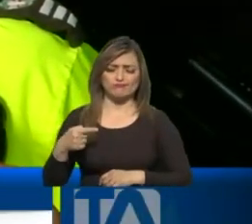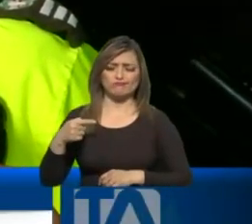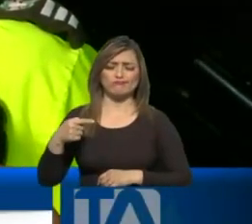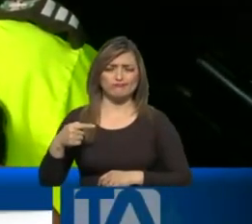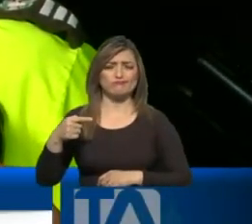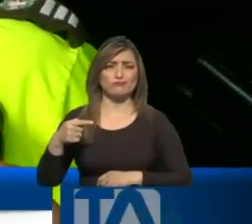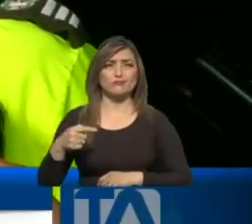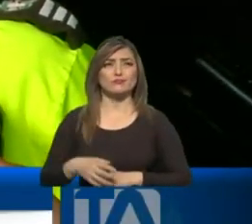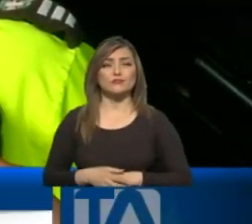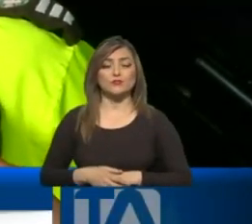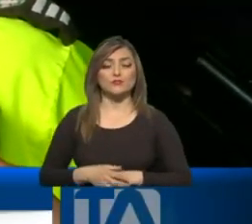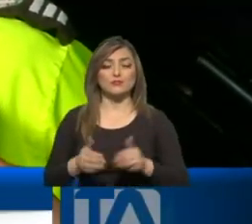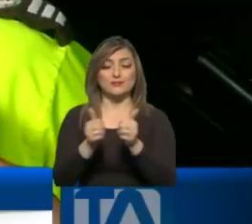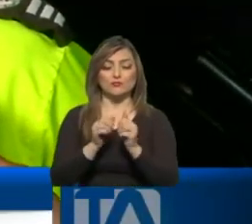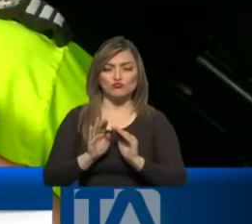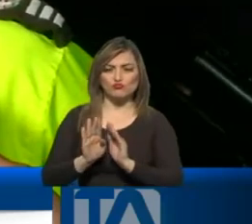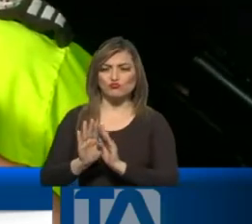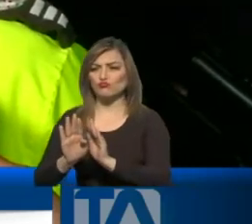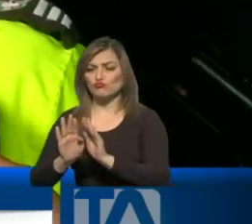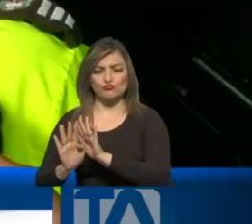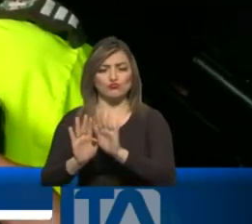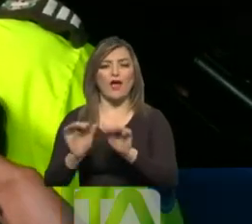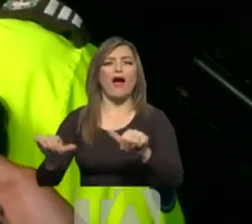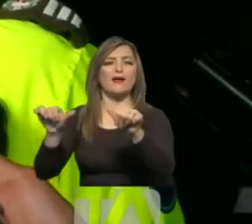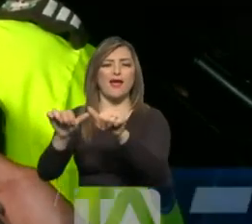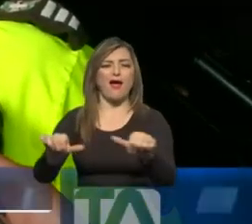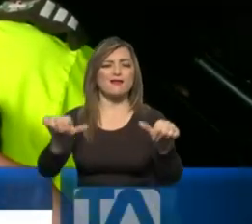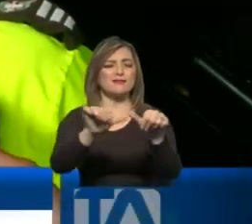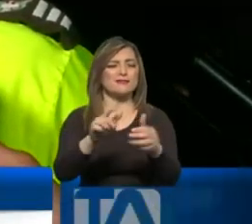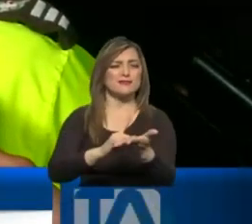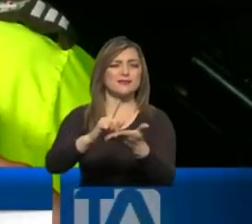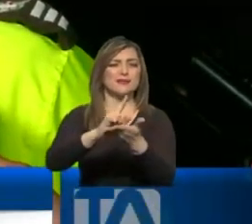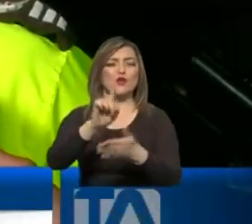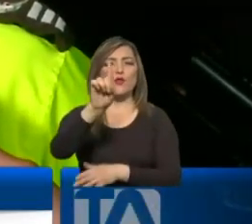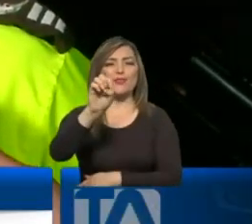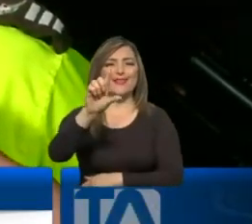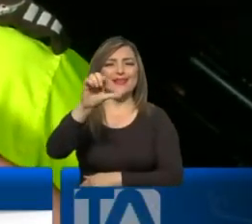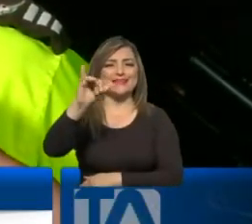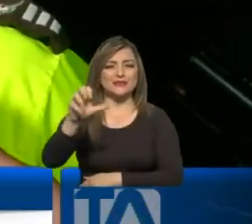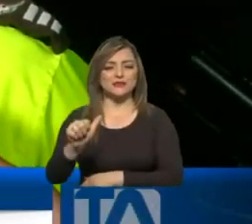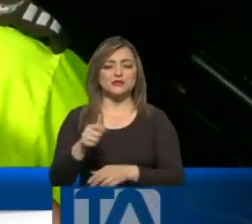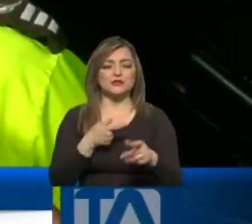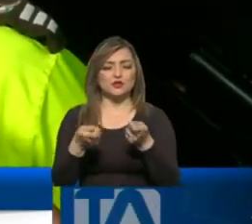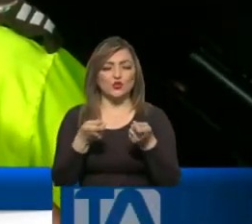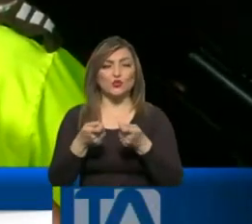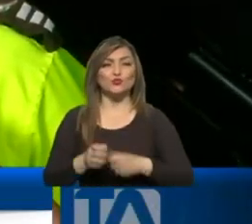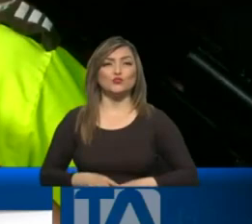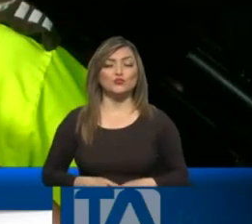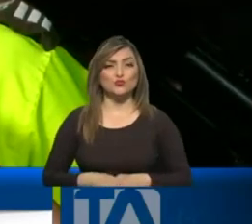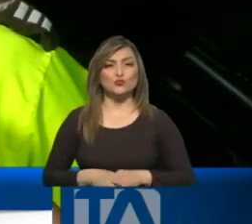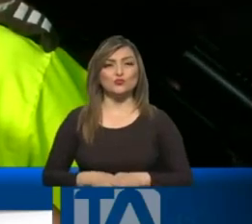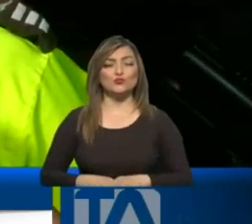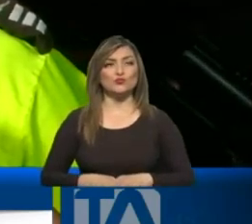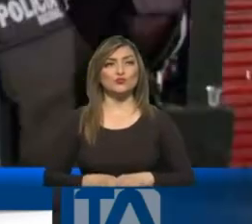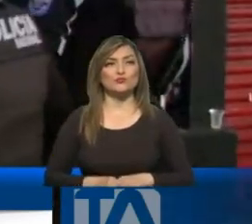estamos desplegando servidores policiales en todo el distrito La Delicia para poder controlar estos operativos y seguir